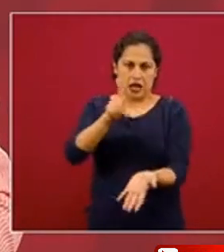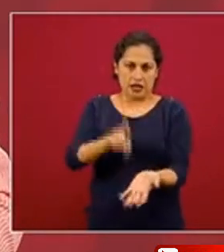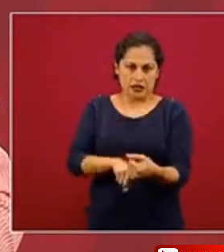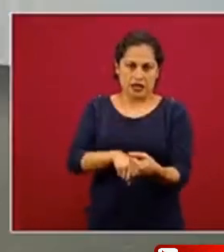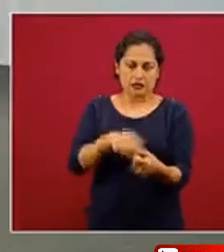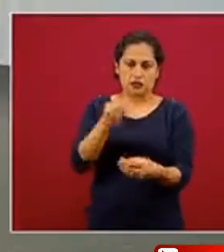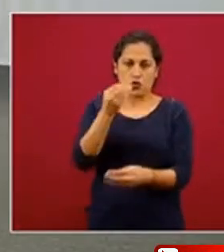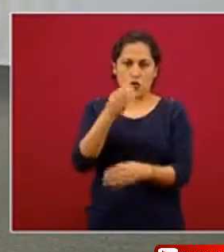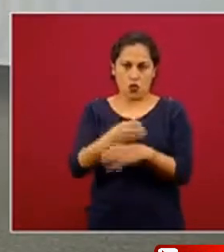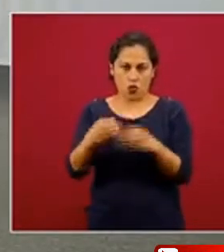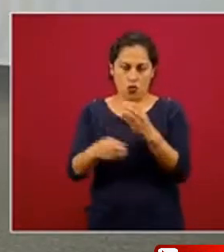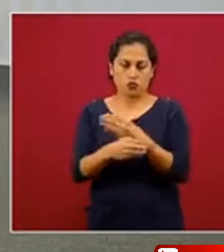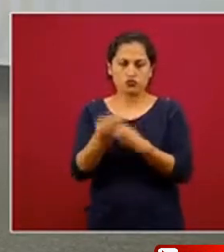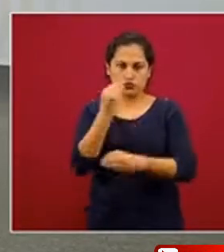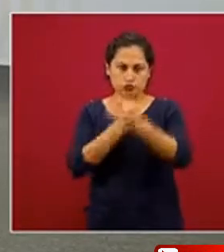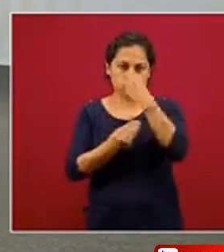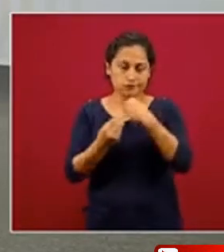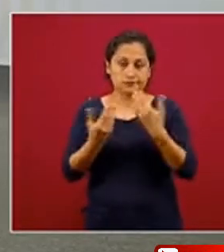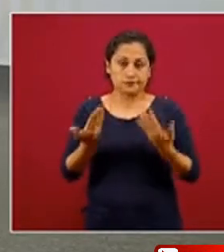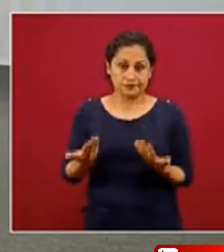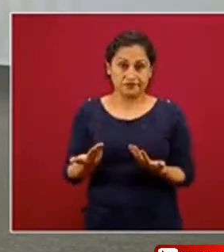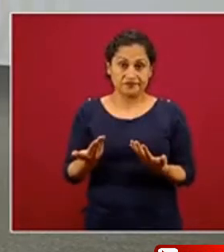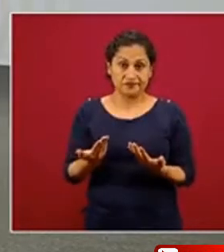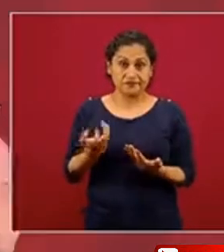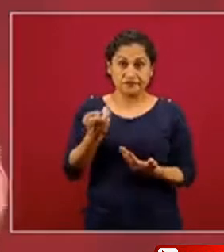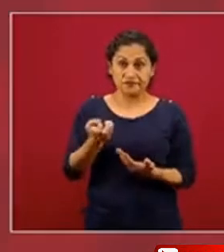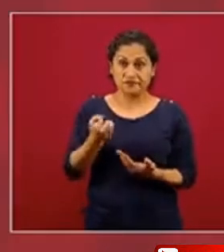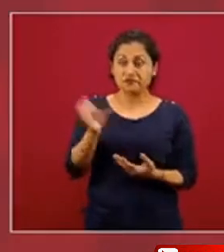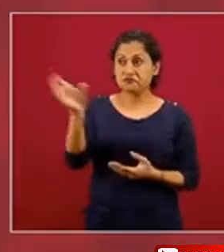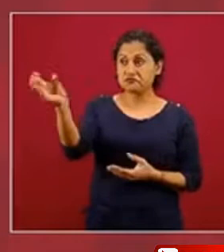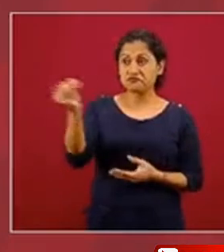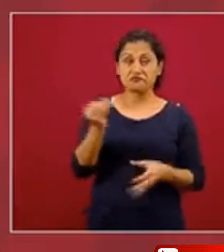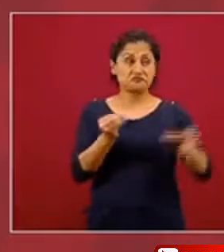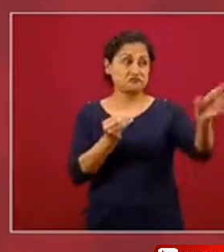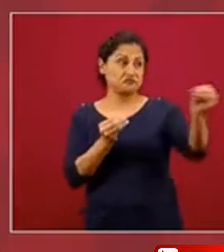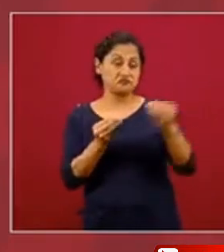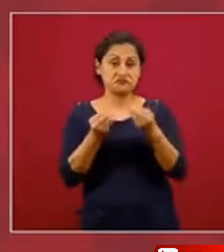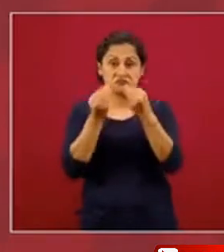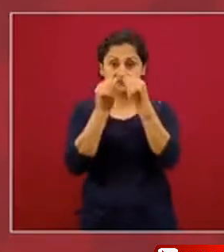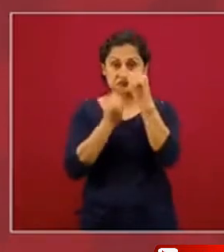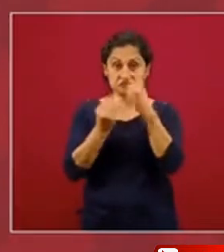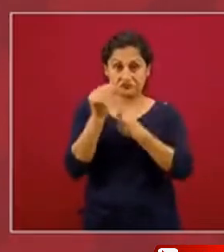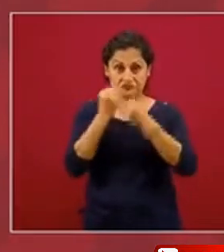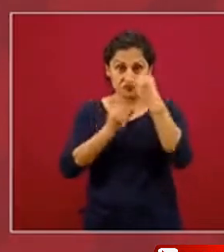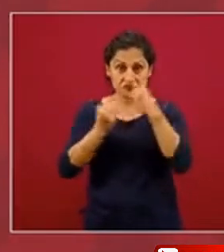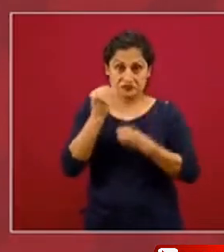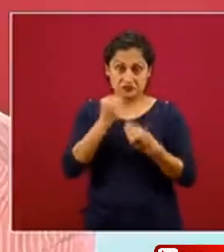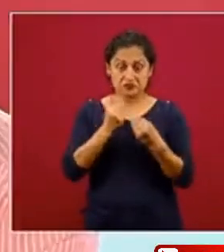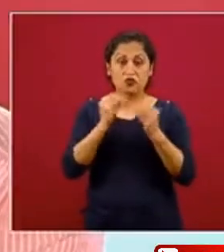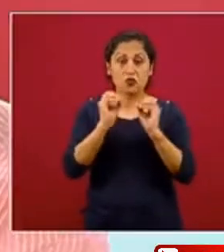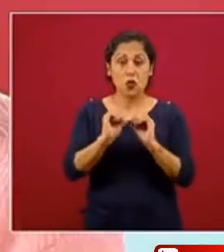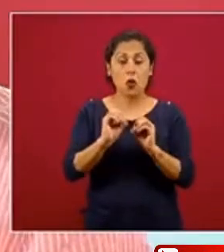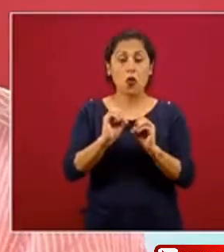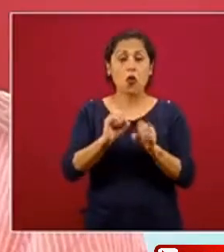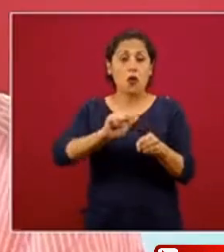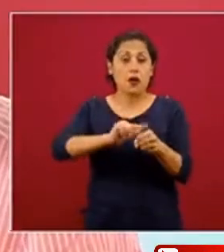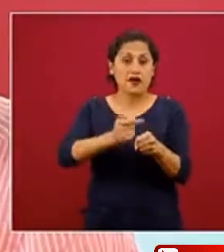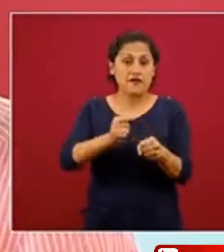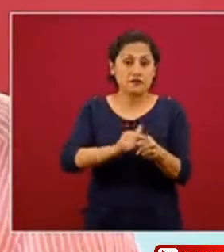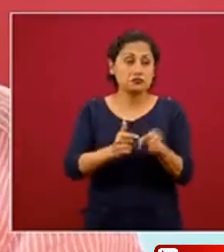productos. Y con que usted se coma pocos elementos o se tome una bebida azucarada, es decir, un